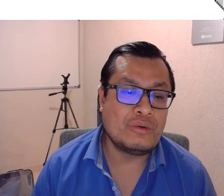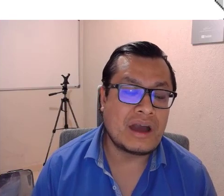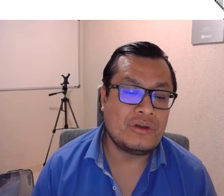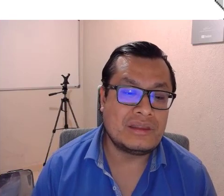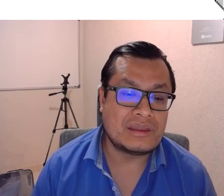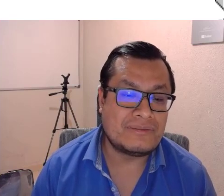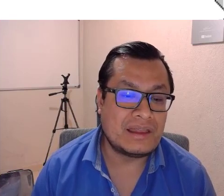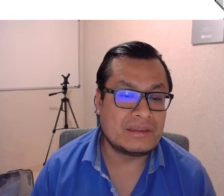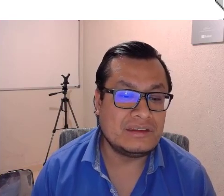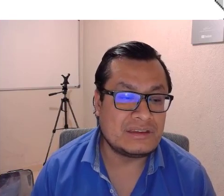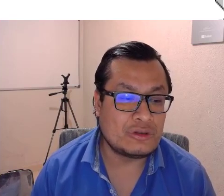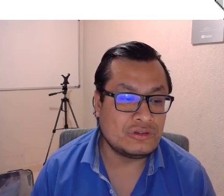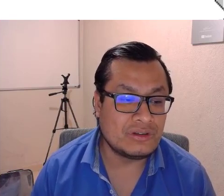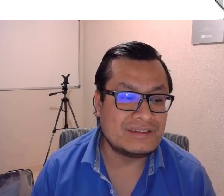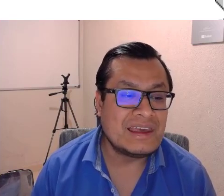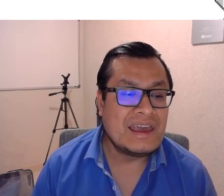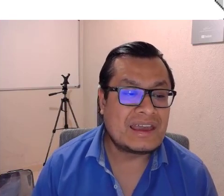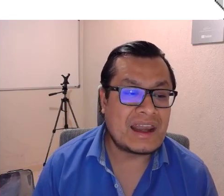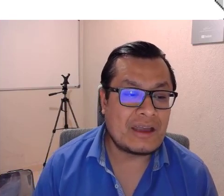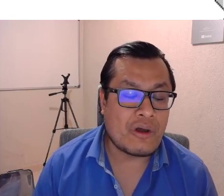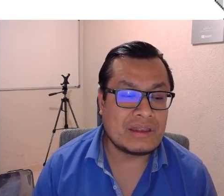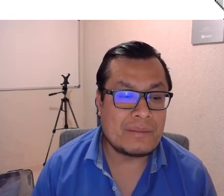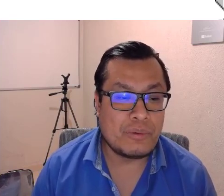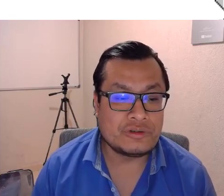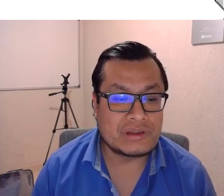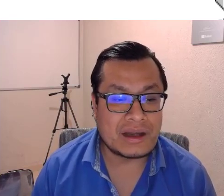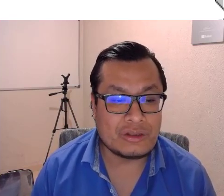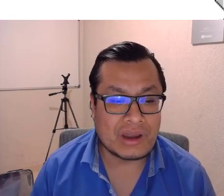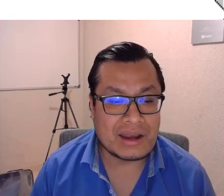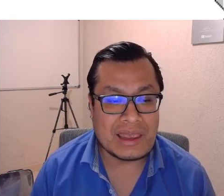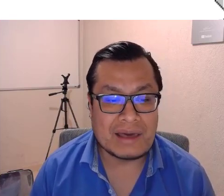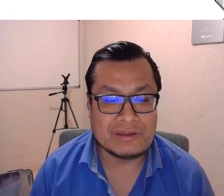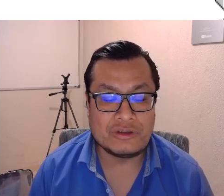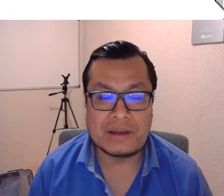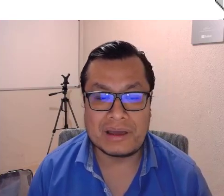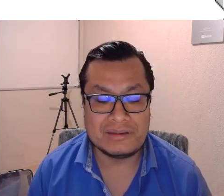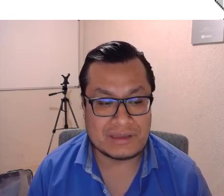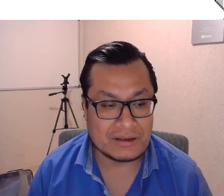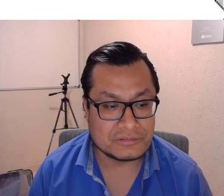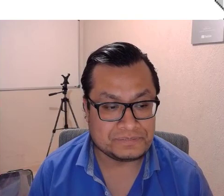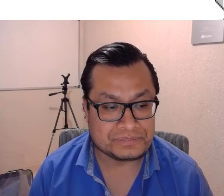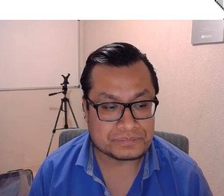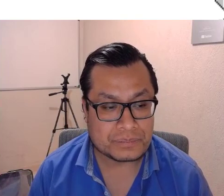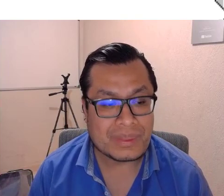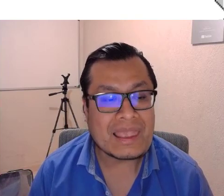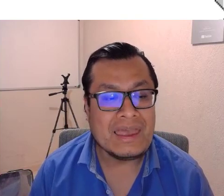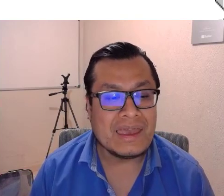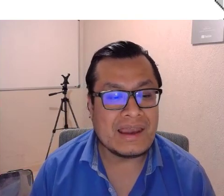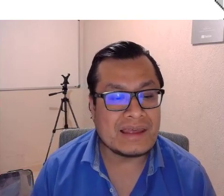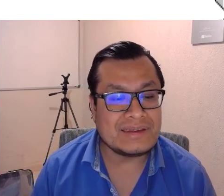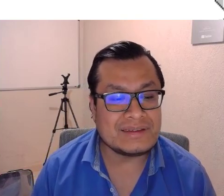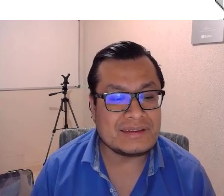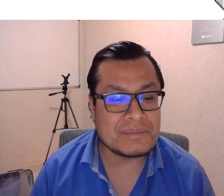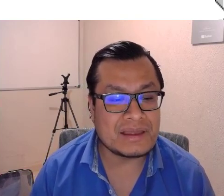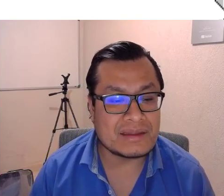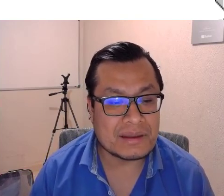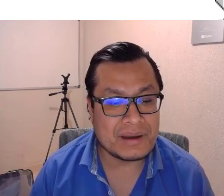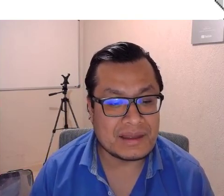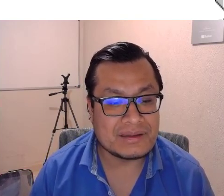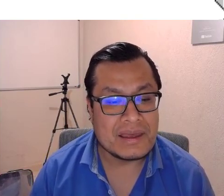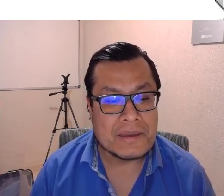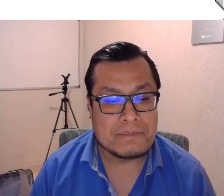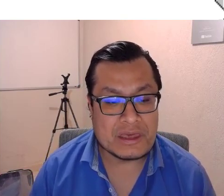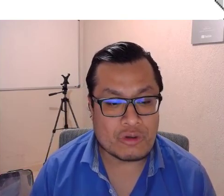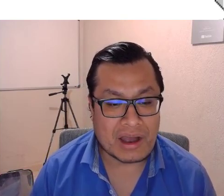de educadores de diferentes instituciones que recogen el pulso territorial y la visión del magisterio en la sexta semana de